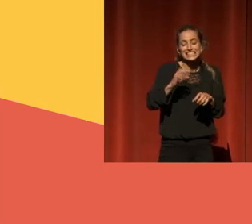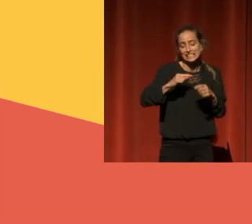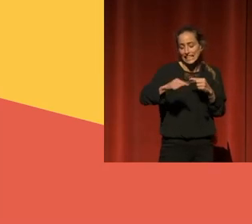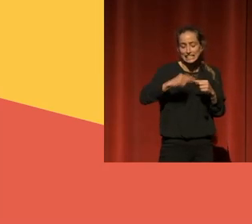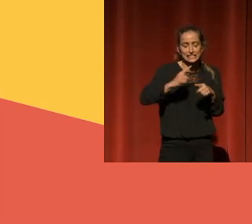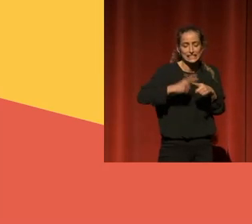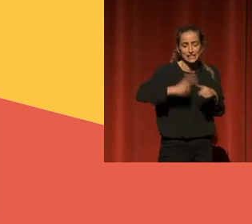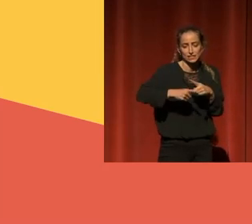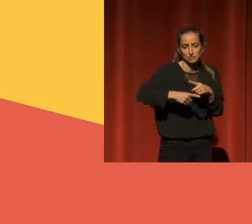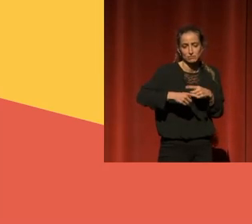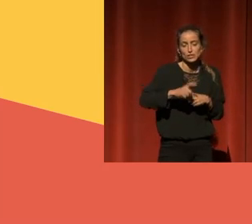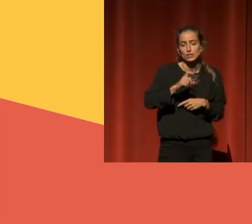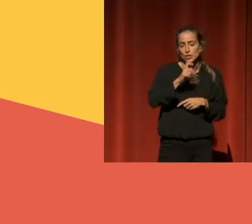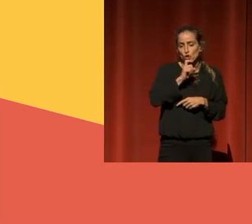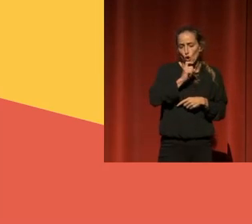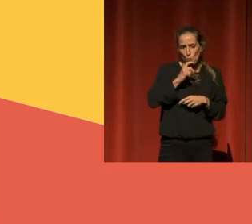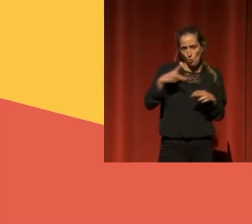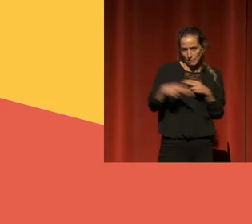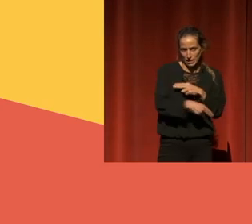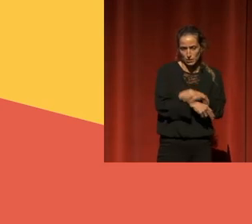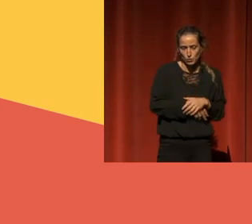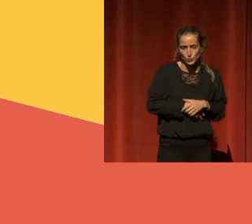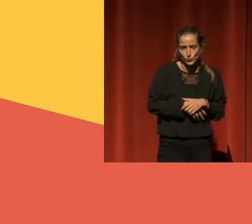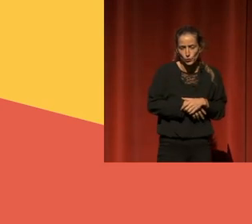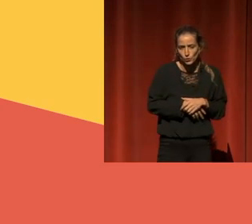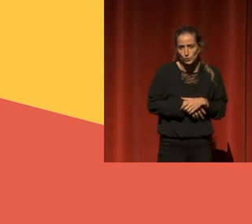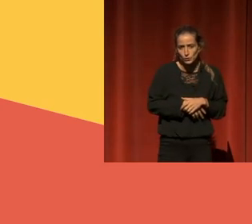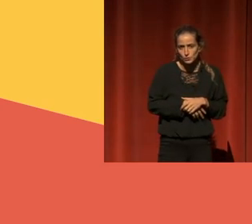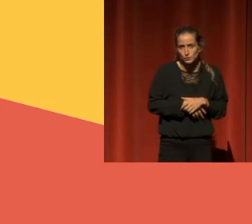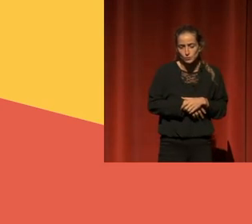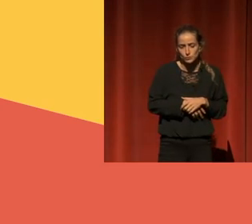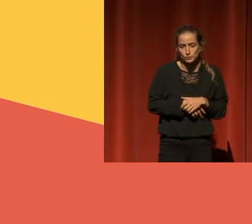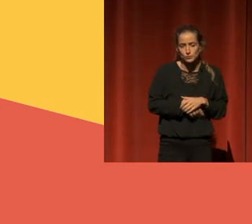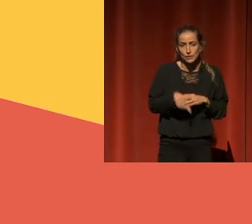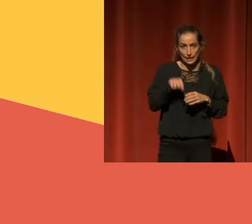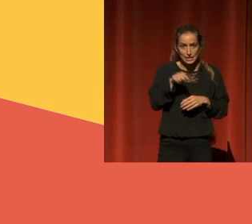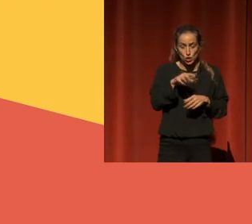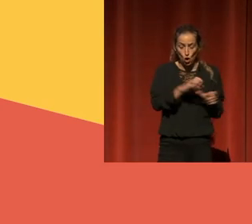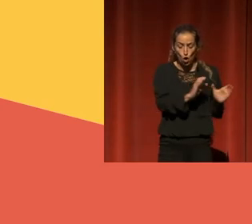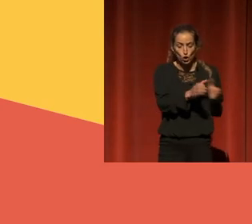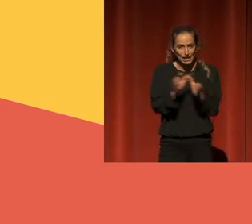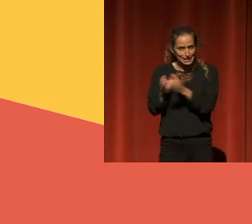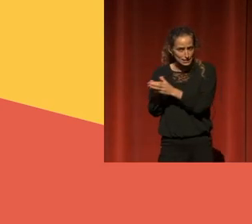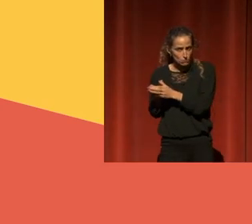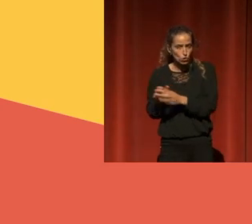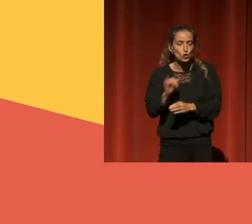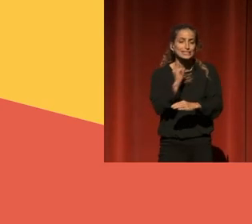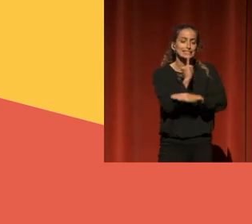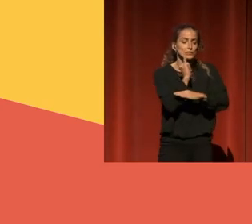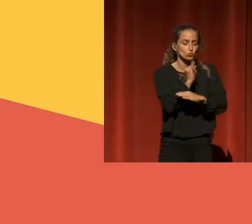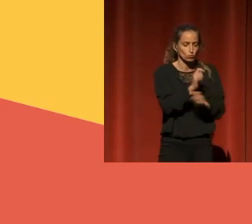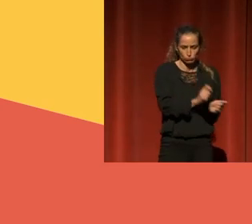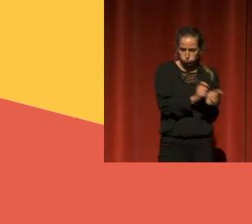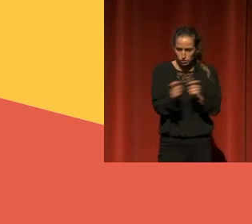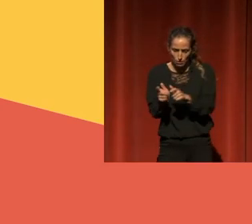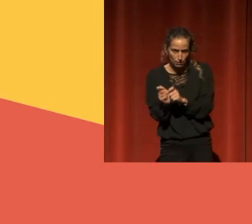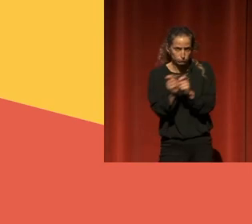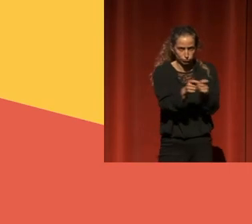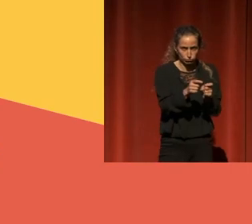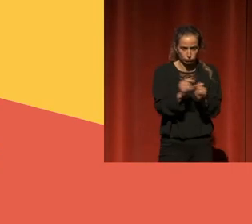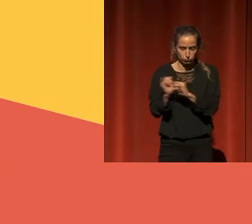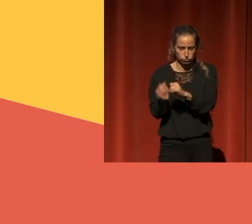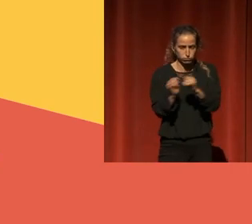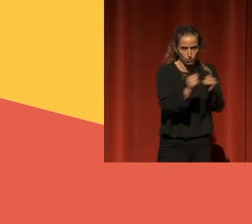prevenirlo Esto se está haciendo se hicieron esos organismo se va a institutos y demás pero realmente